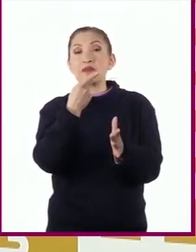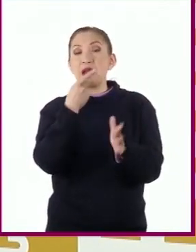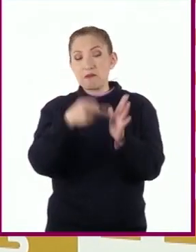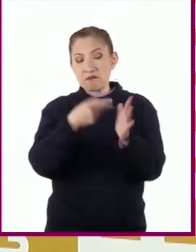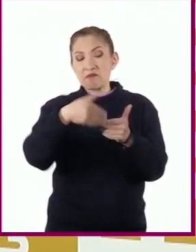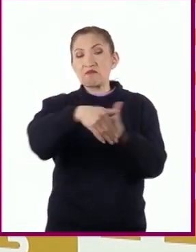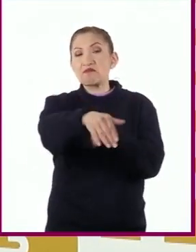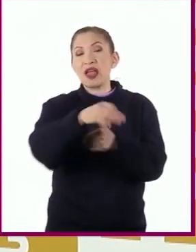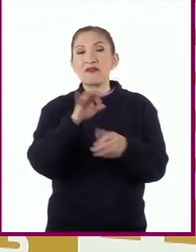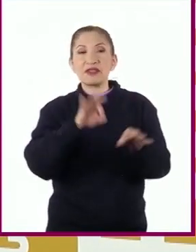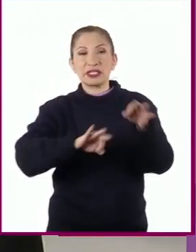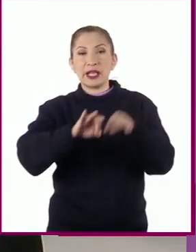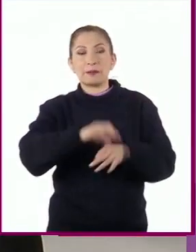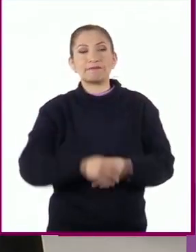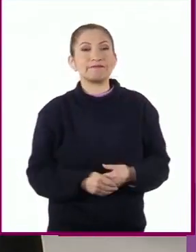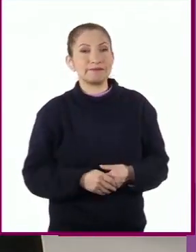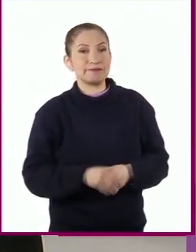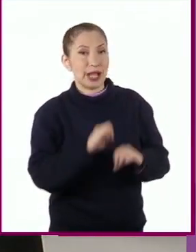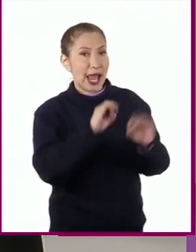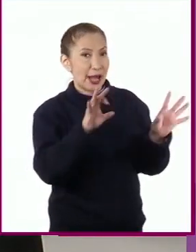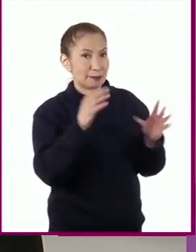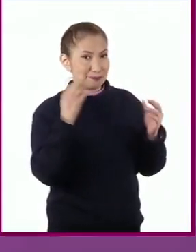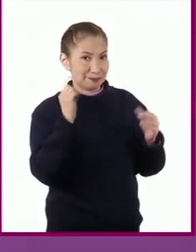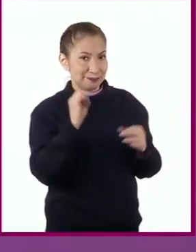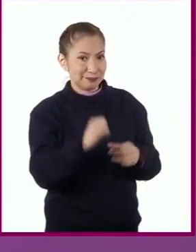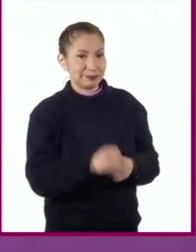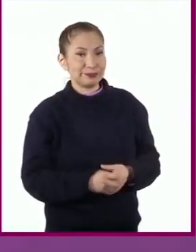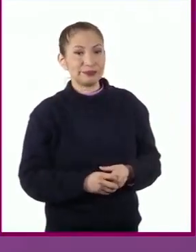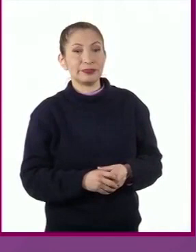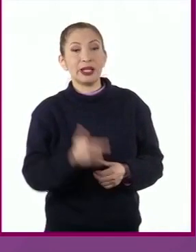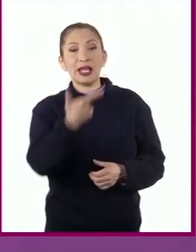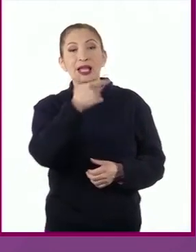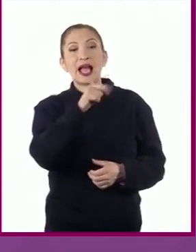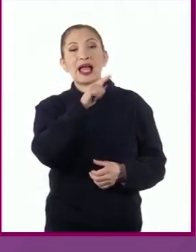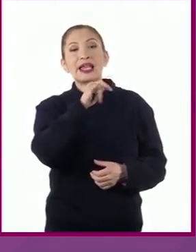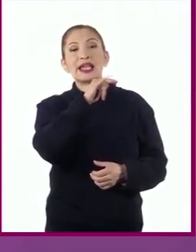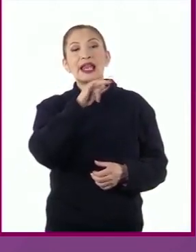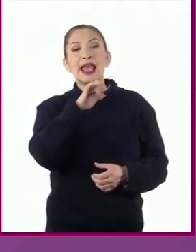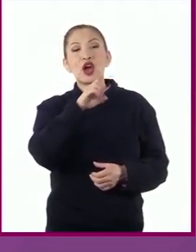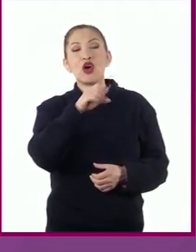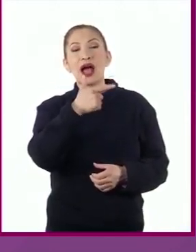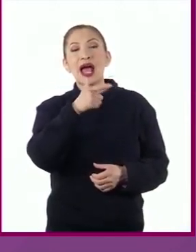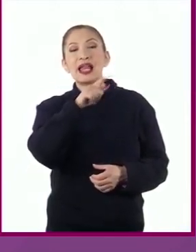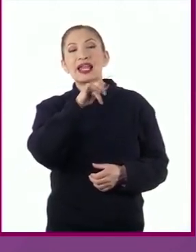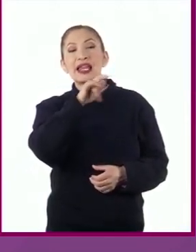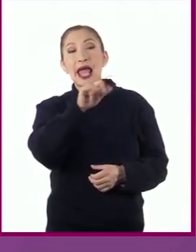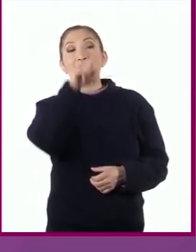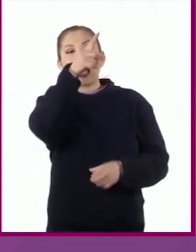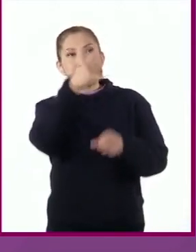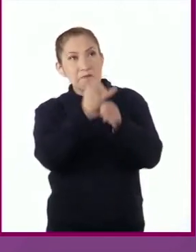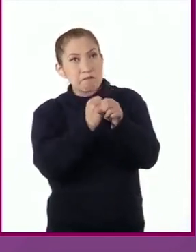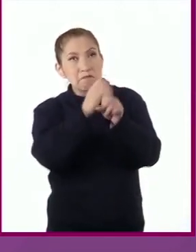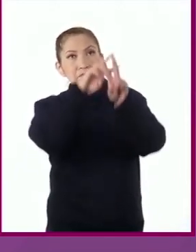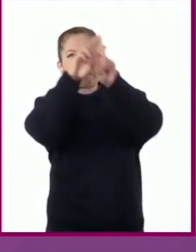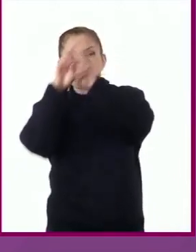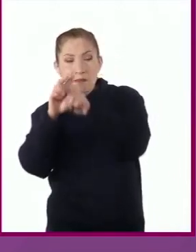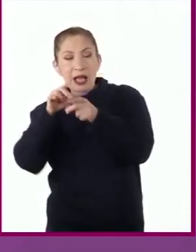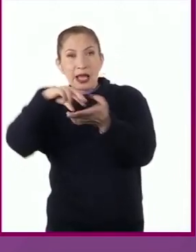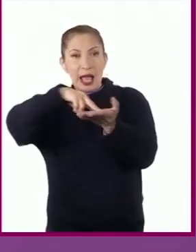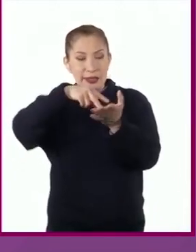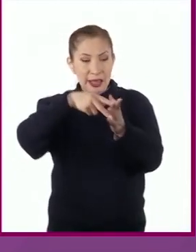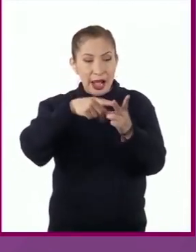frecuentemente en física. Claro que sí, maestra. Galileo Galilei, astrónomo,